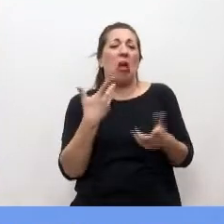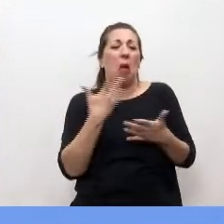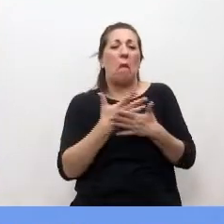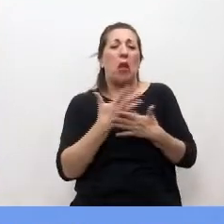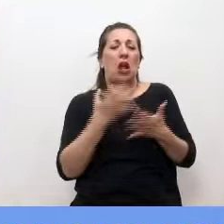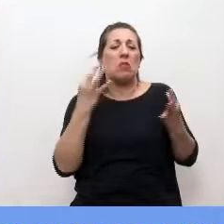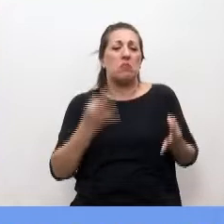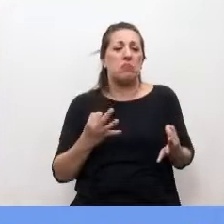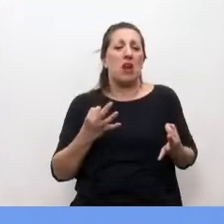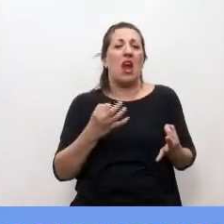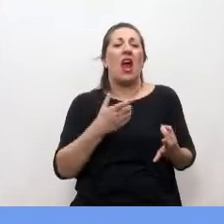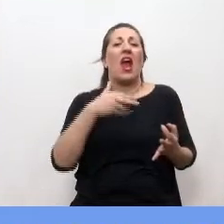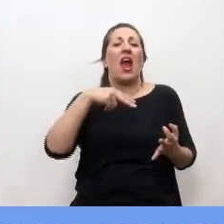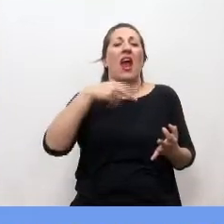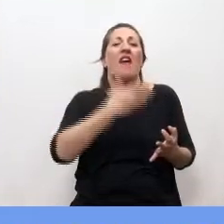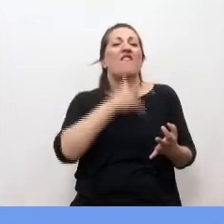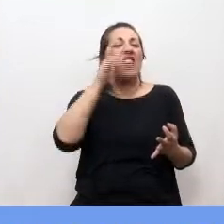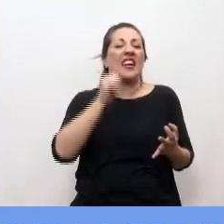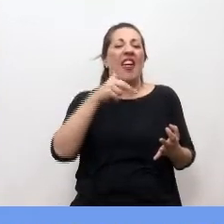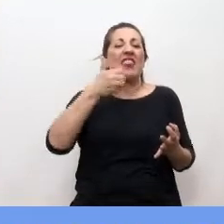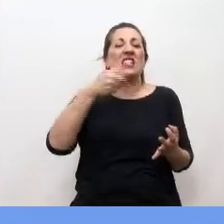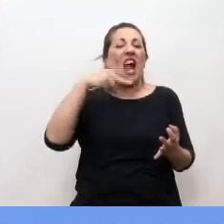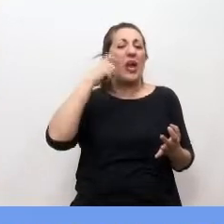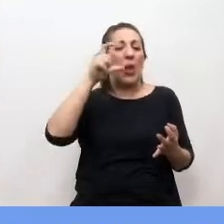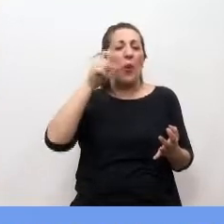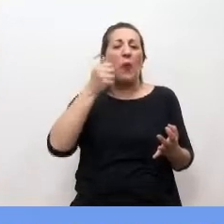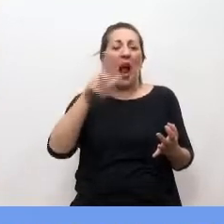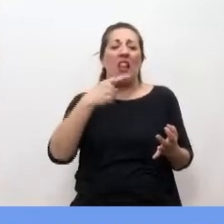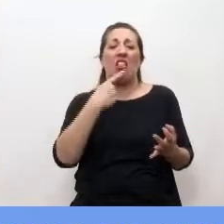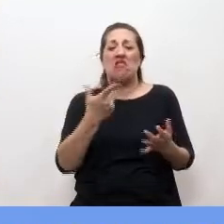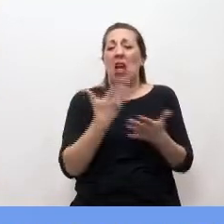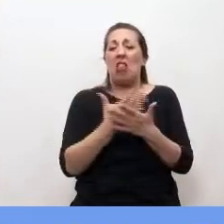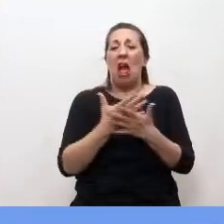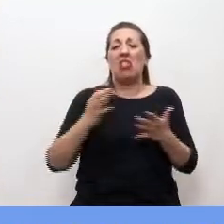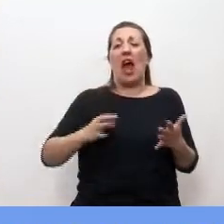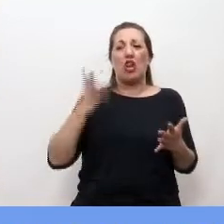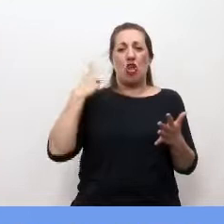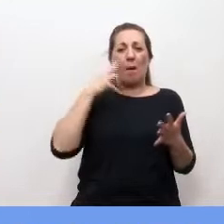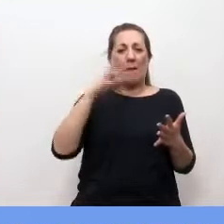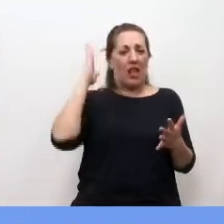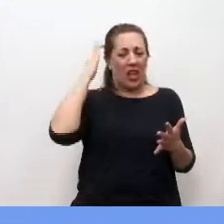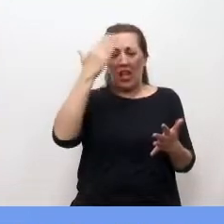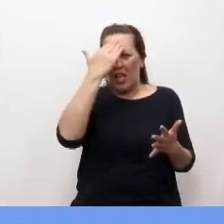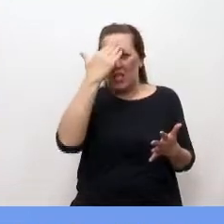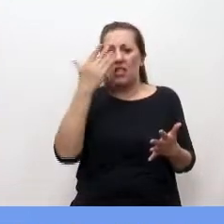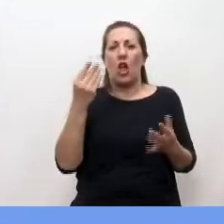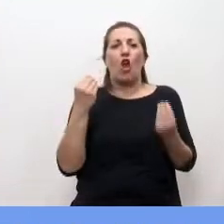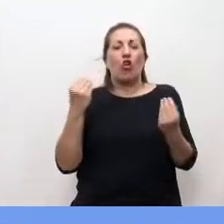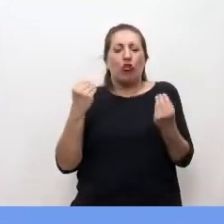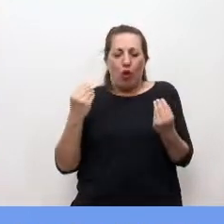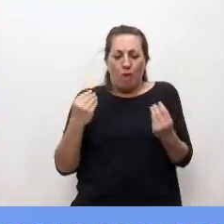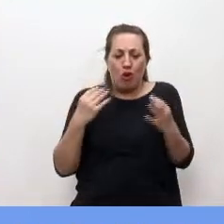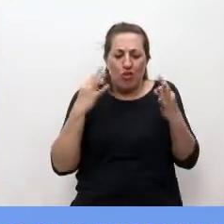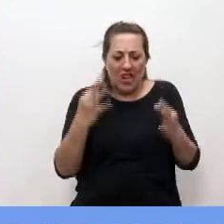el año 2015 Cómo se podía trabajar planteamos nosotros cuando llegamos al gobierno es una realidad